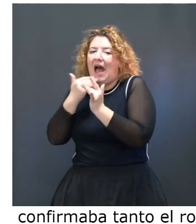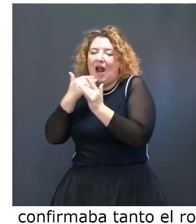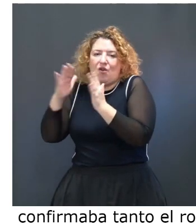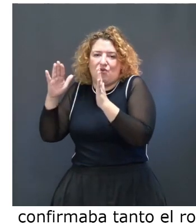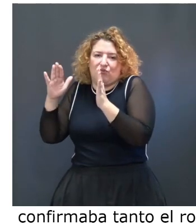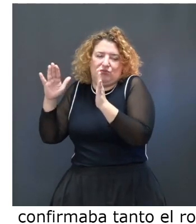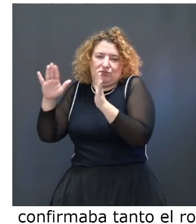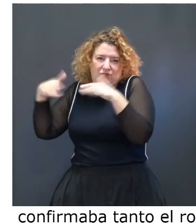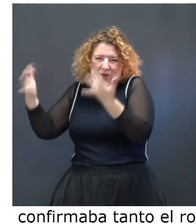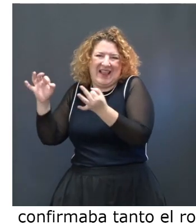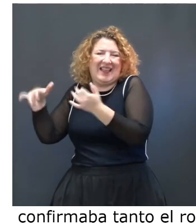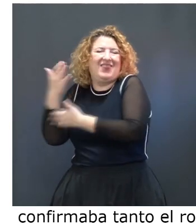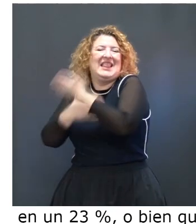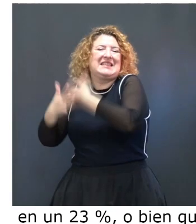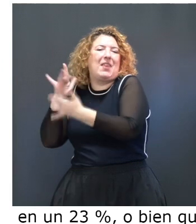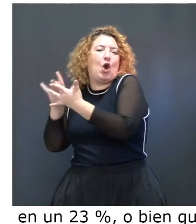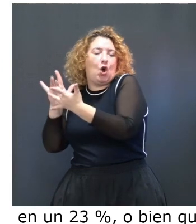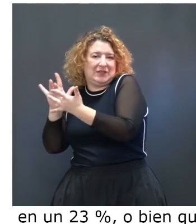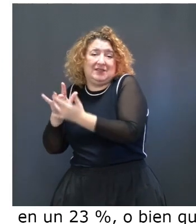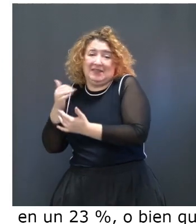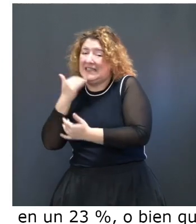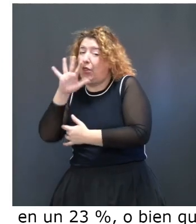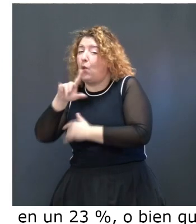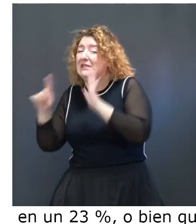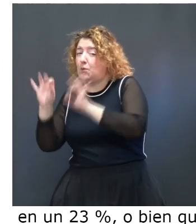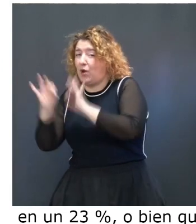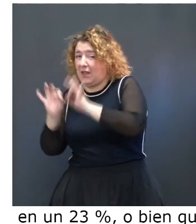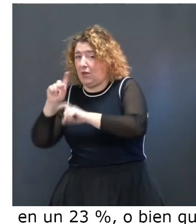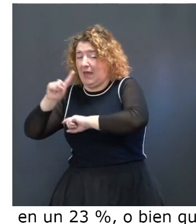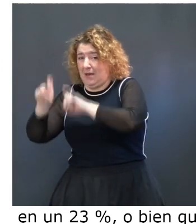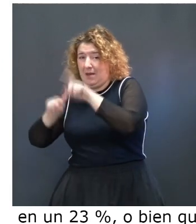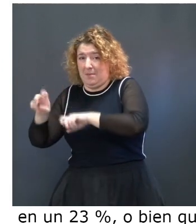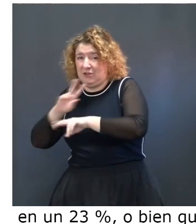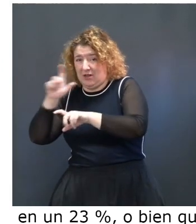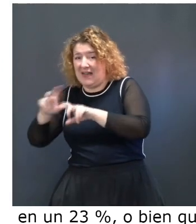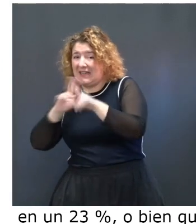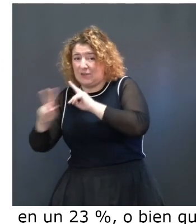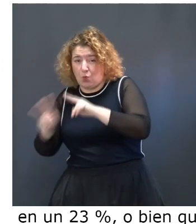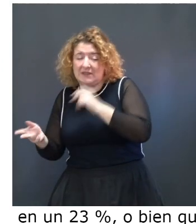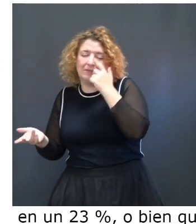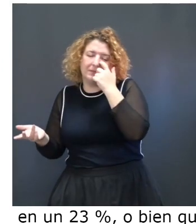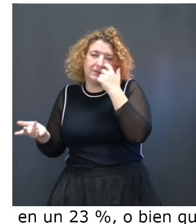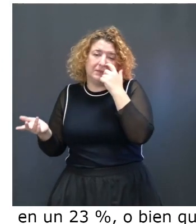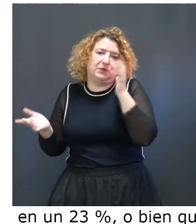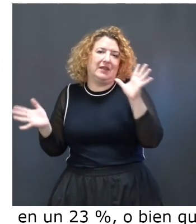un 56% de los encuestados. Entonces, bueno, era esto también un poco que quería